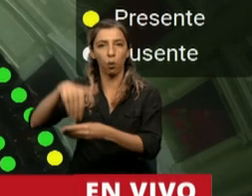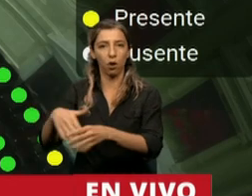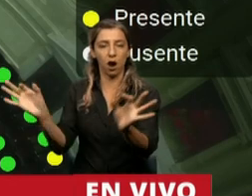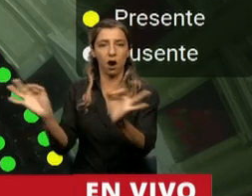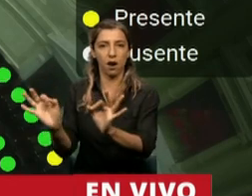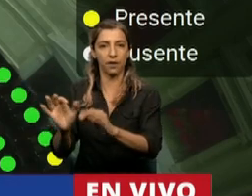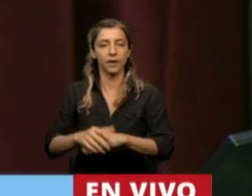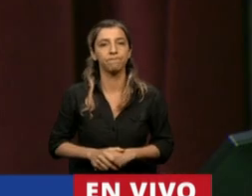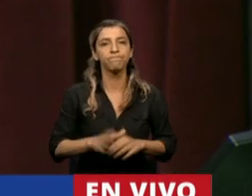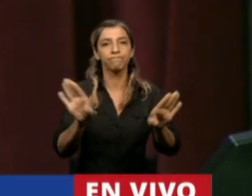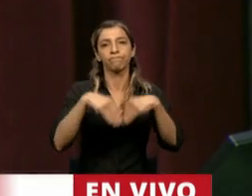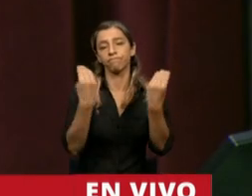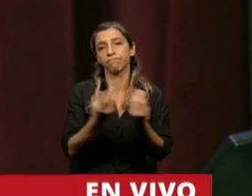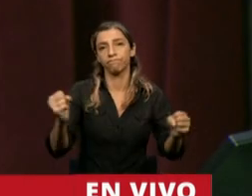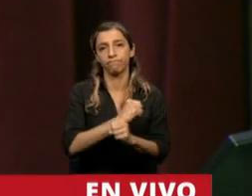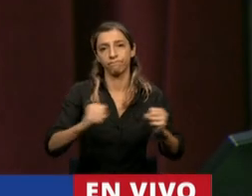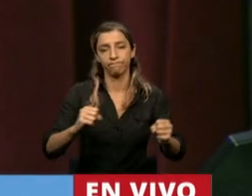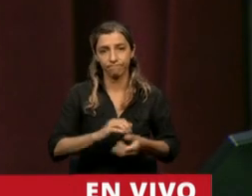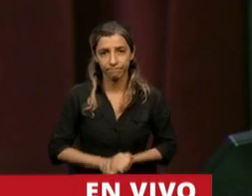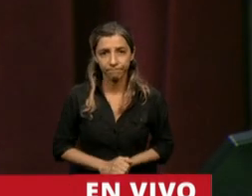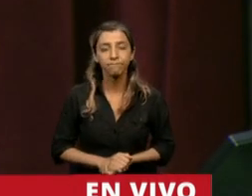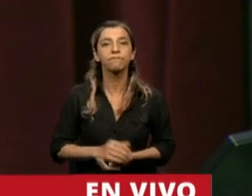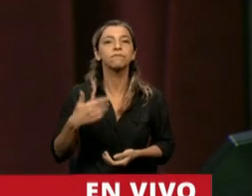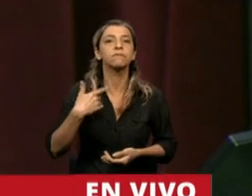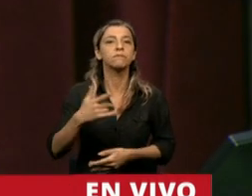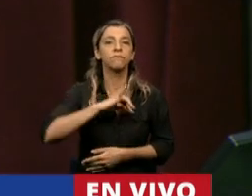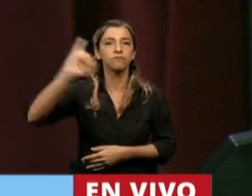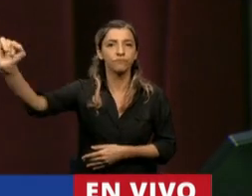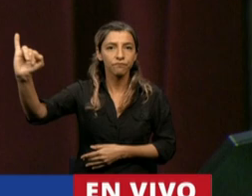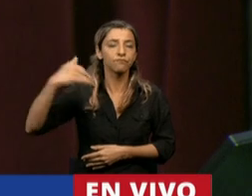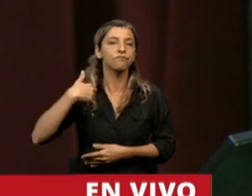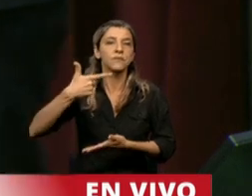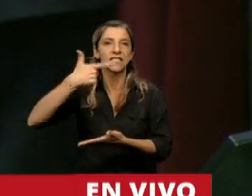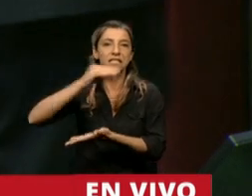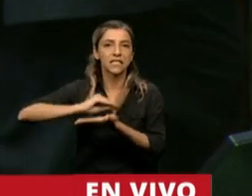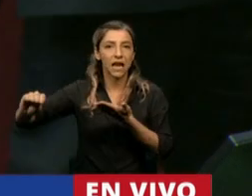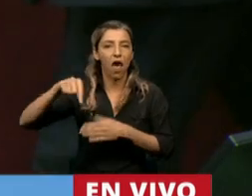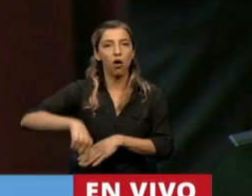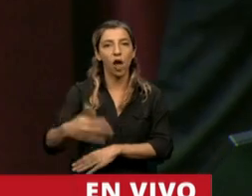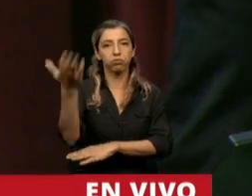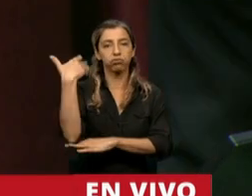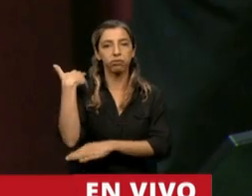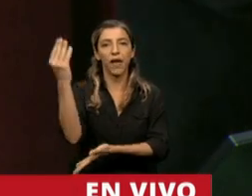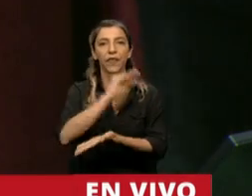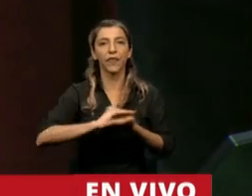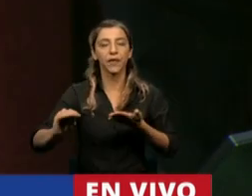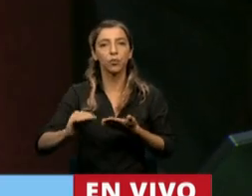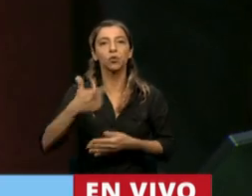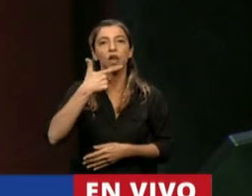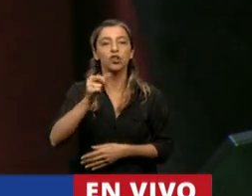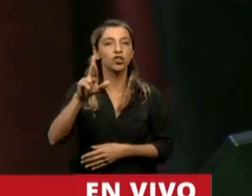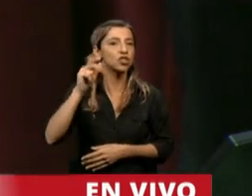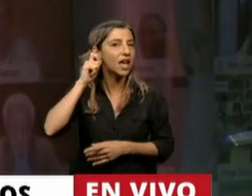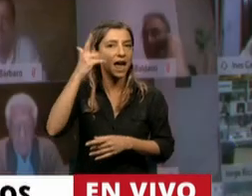abstenciones resulta afirmativo se comunicará al honorable senado en el uso de la palabra el diputado Jorge